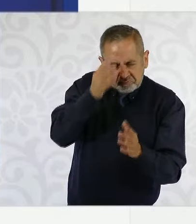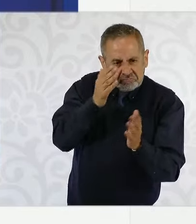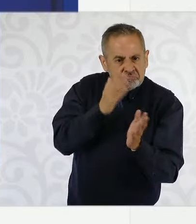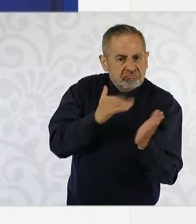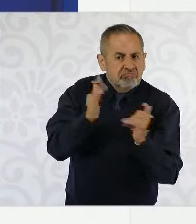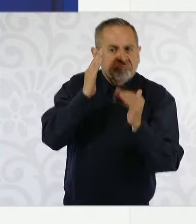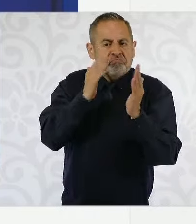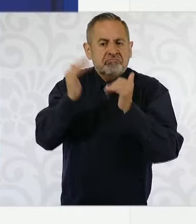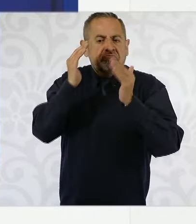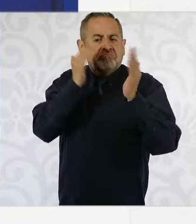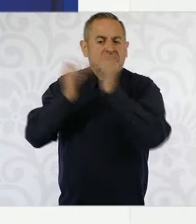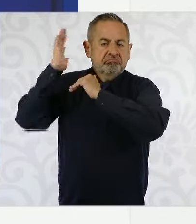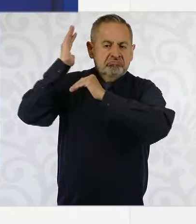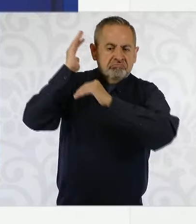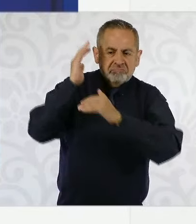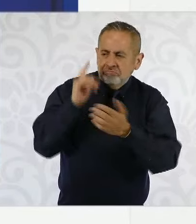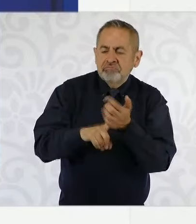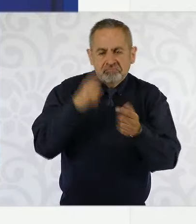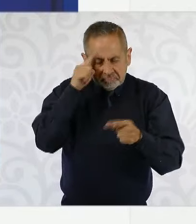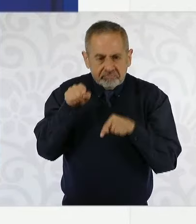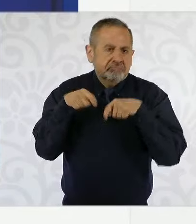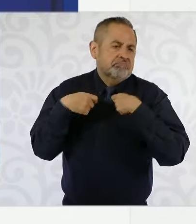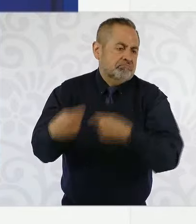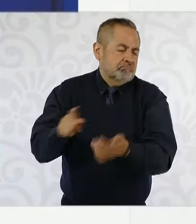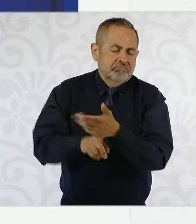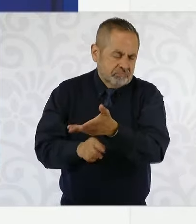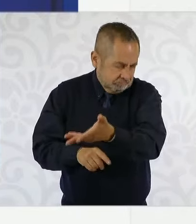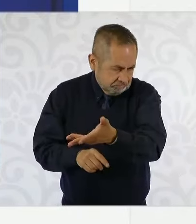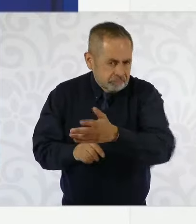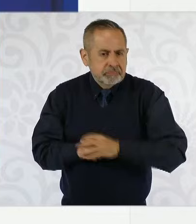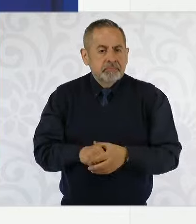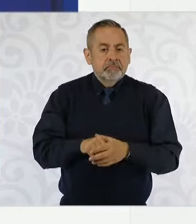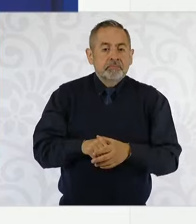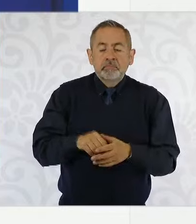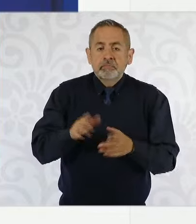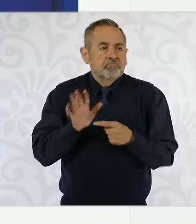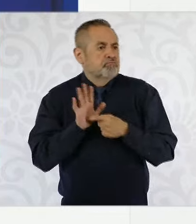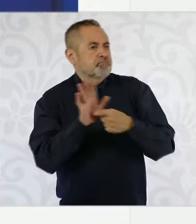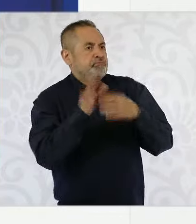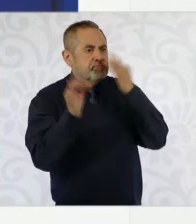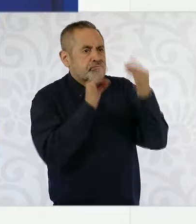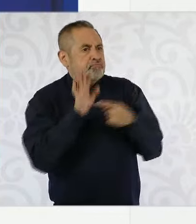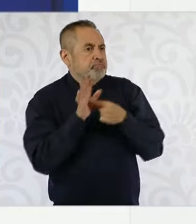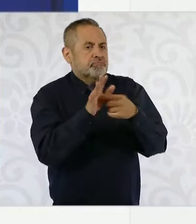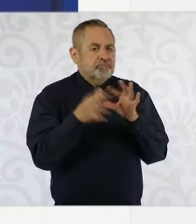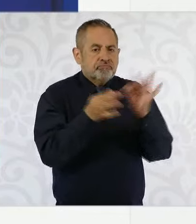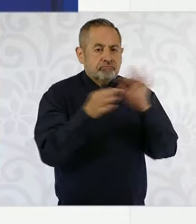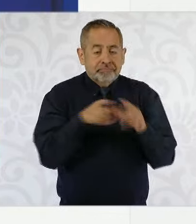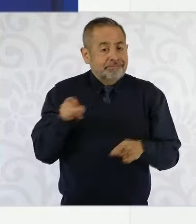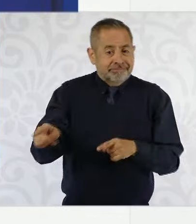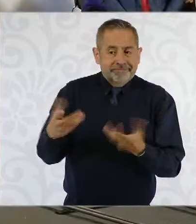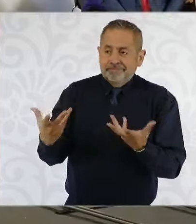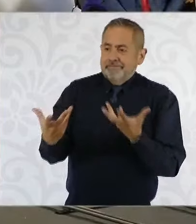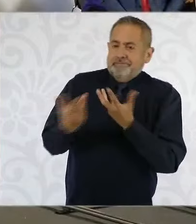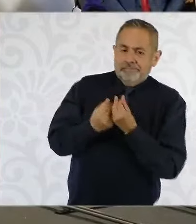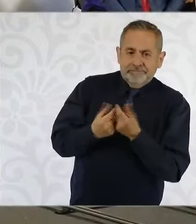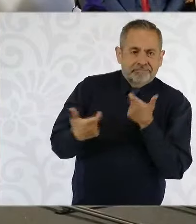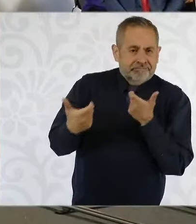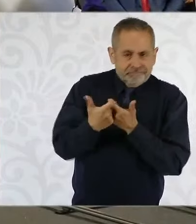habilidades. Promoción, que ya la toqué, colaboración, que es precisamente lo que estará haciendo el Consejo, y